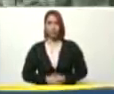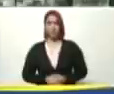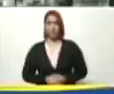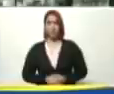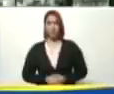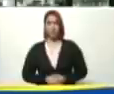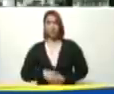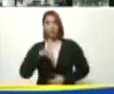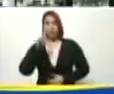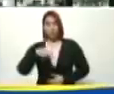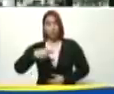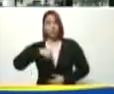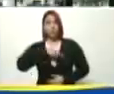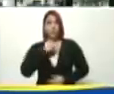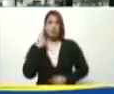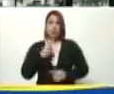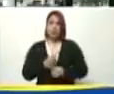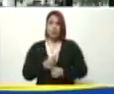también nosotros tenemos que